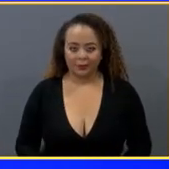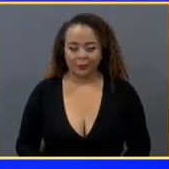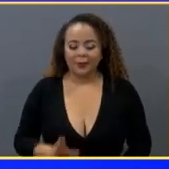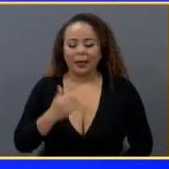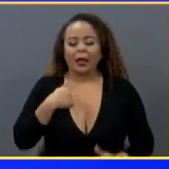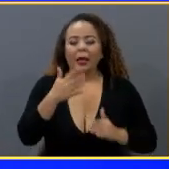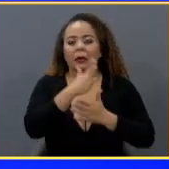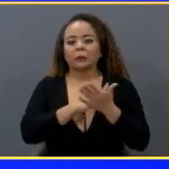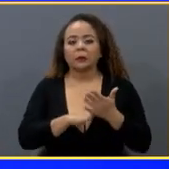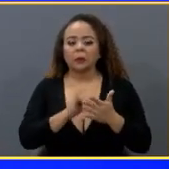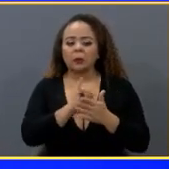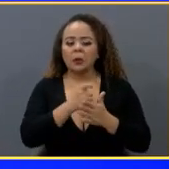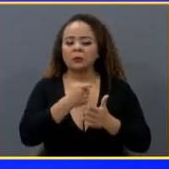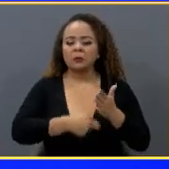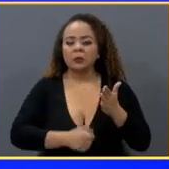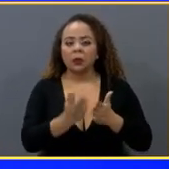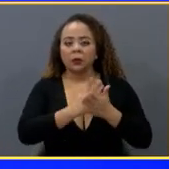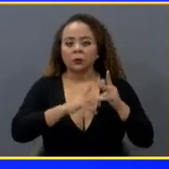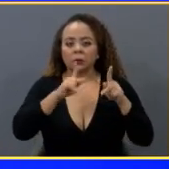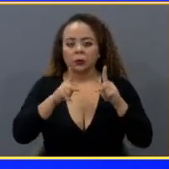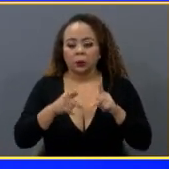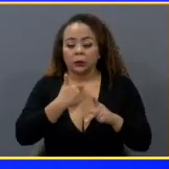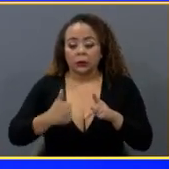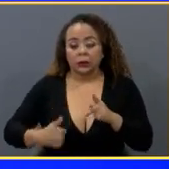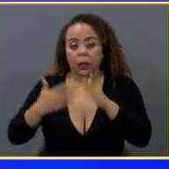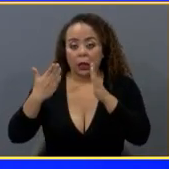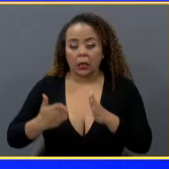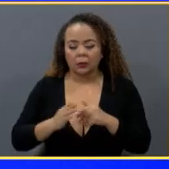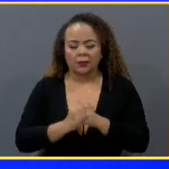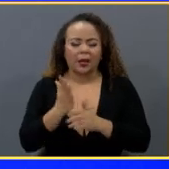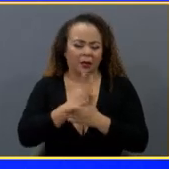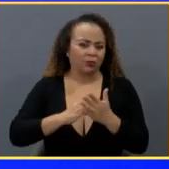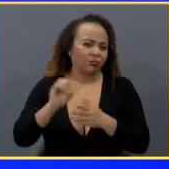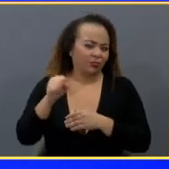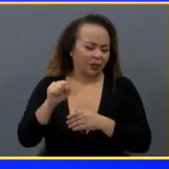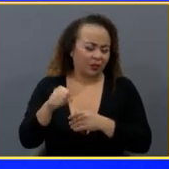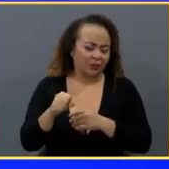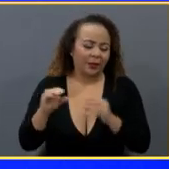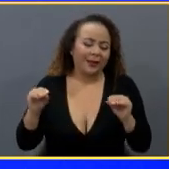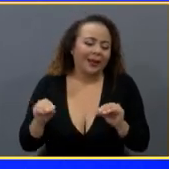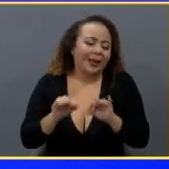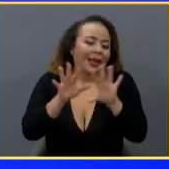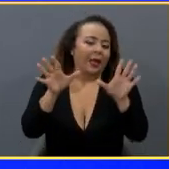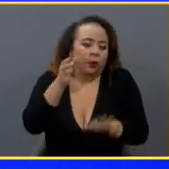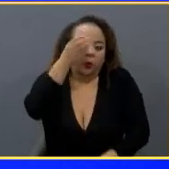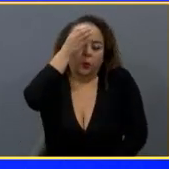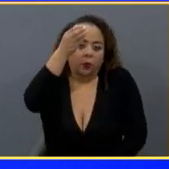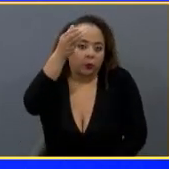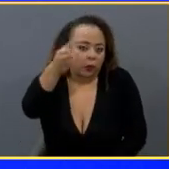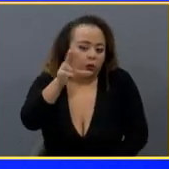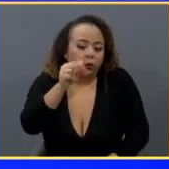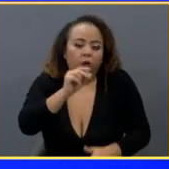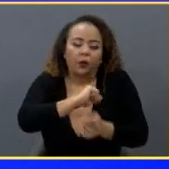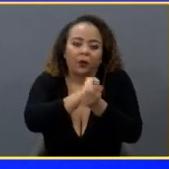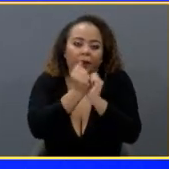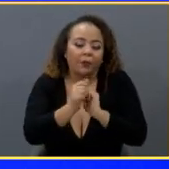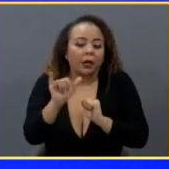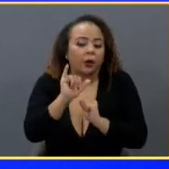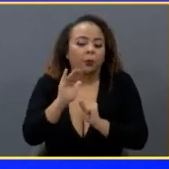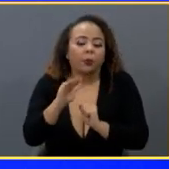cierta hostilidad, ¿verdad?, de algunos aficionados del club por Herediano, en algo que sí, que es eminentemente cultural y que no va a cambiar. Es como